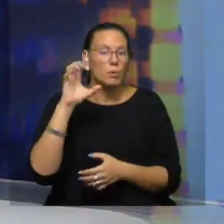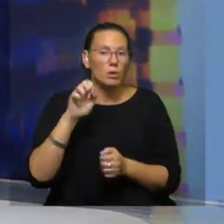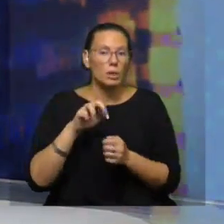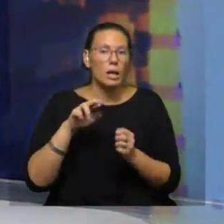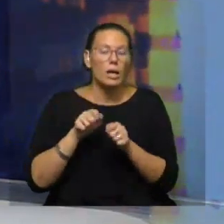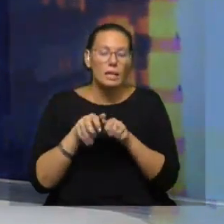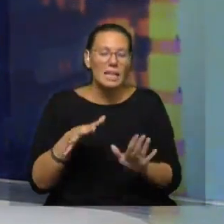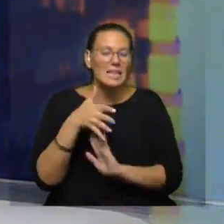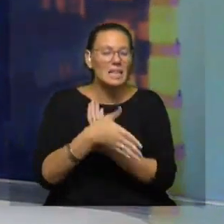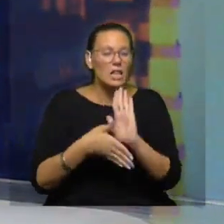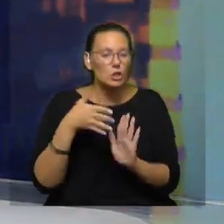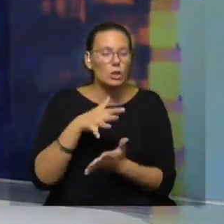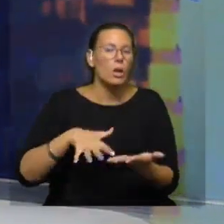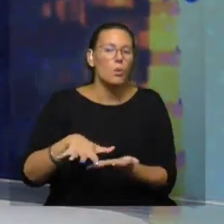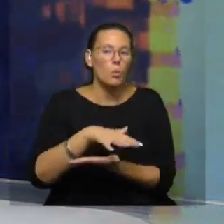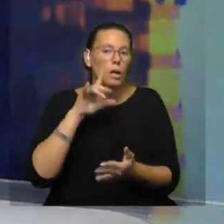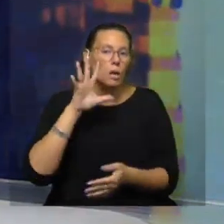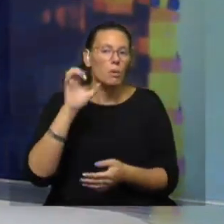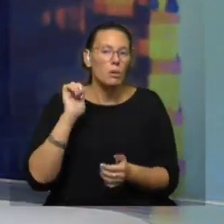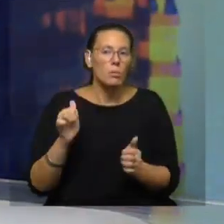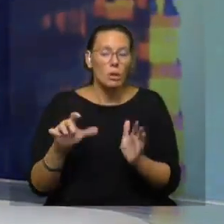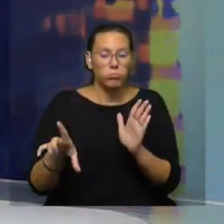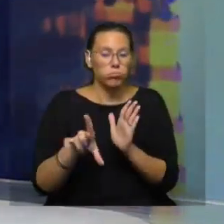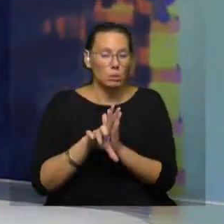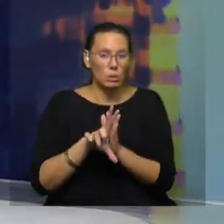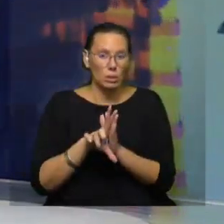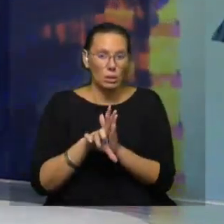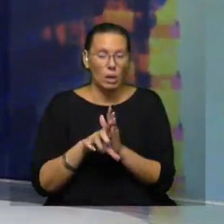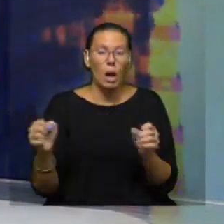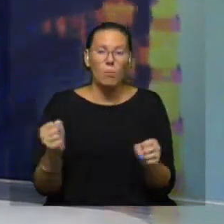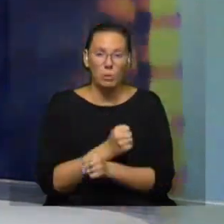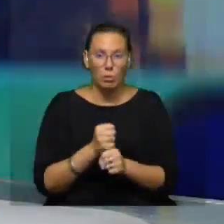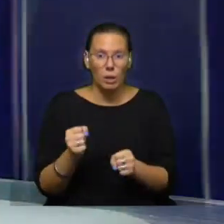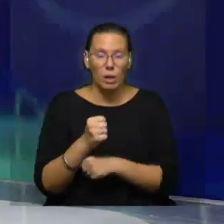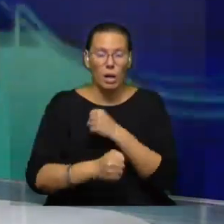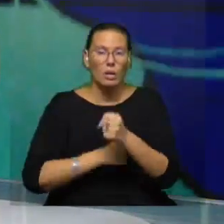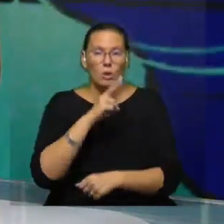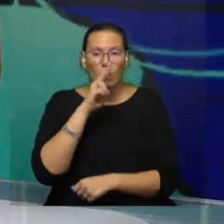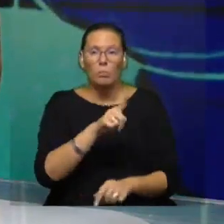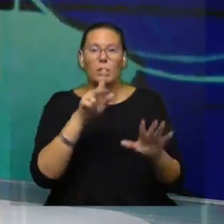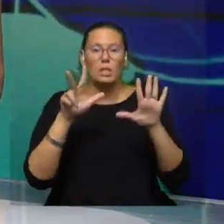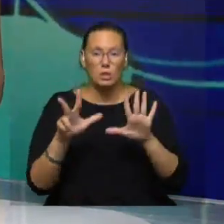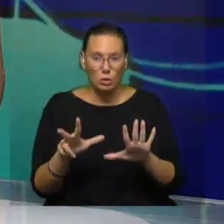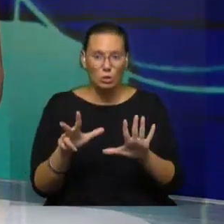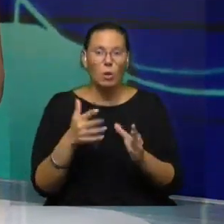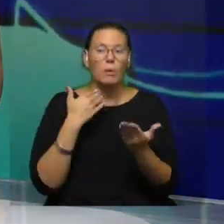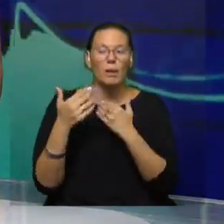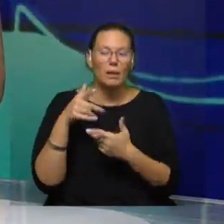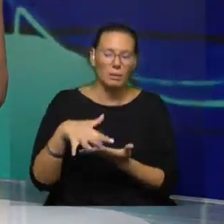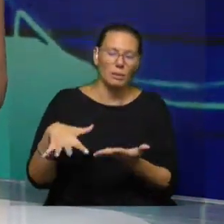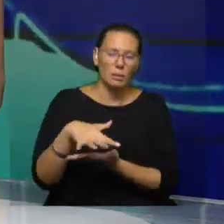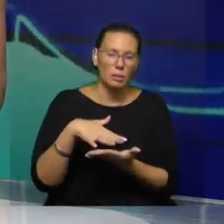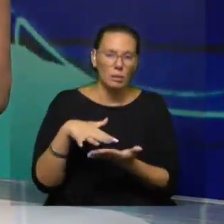de Sitios de Memoria, y bueno, que lo acompaña una ley que fue aprobada en el año 2018. Entonces, para hablar sobre todo esto,